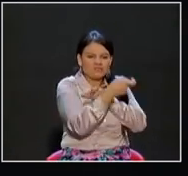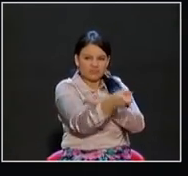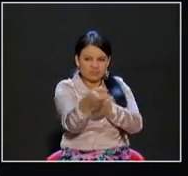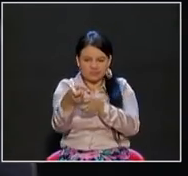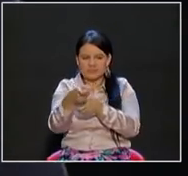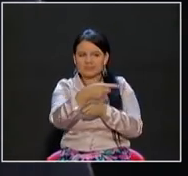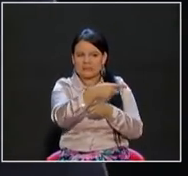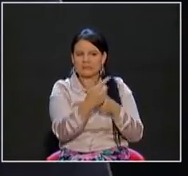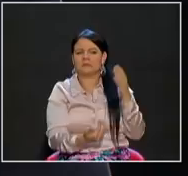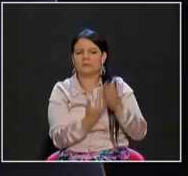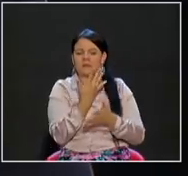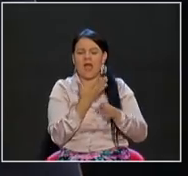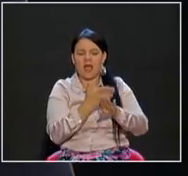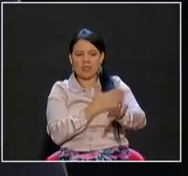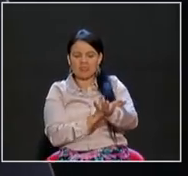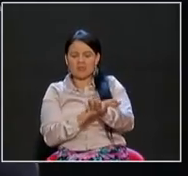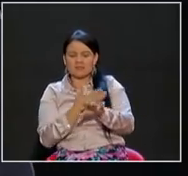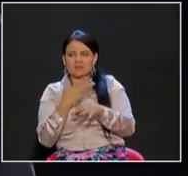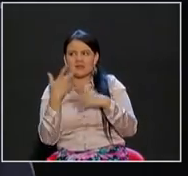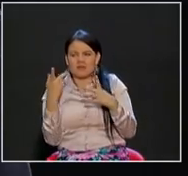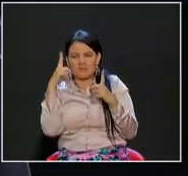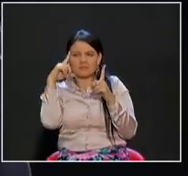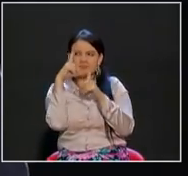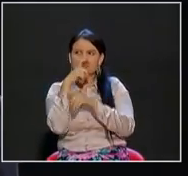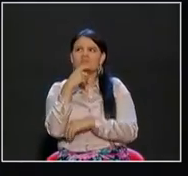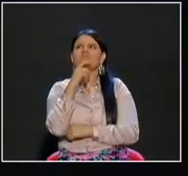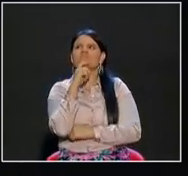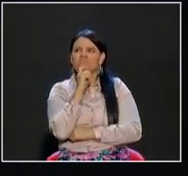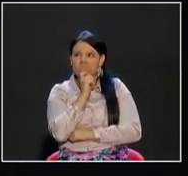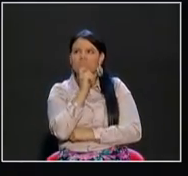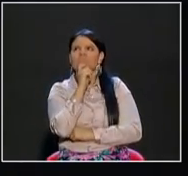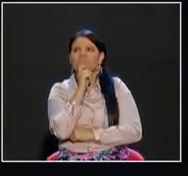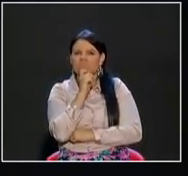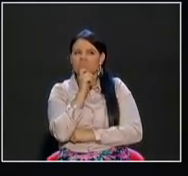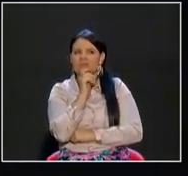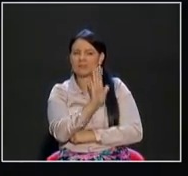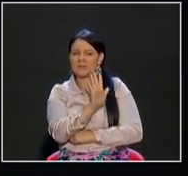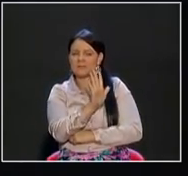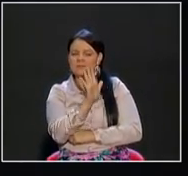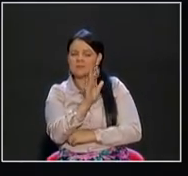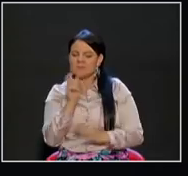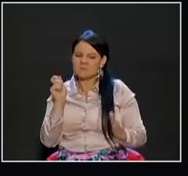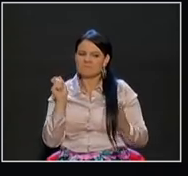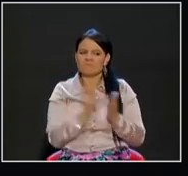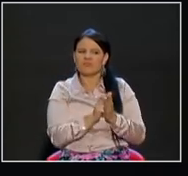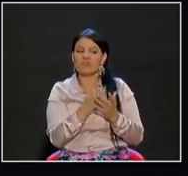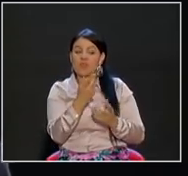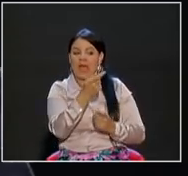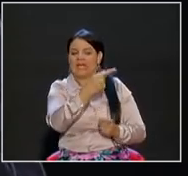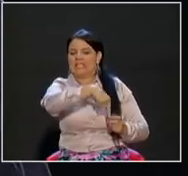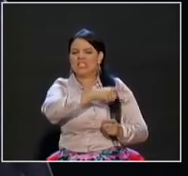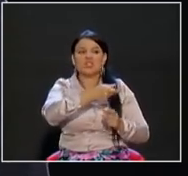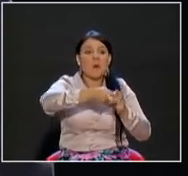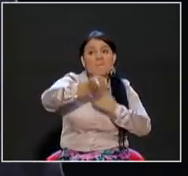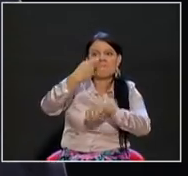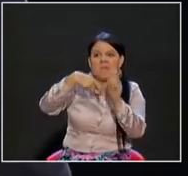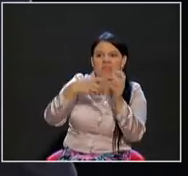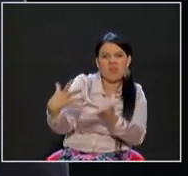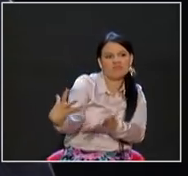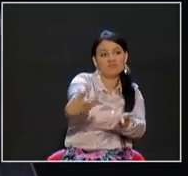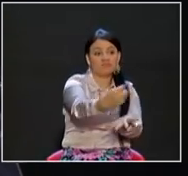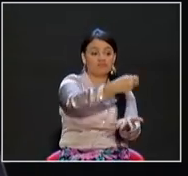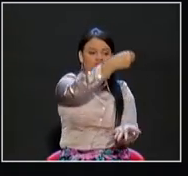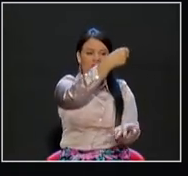hay que atacarlas con inteligencia hay que poner donde más les duele y es en sus finanzas hay que hacer operativos